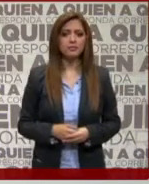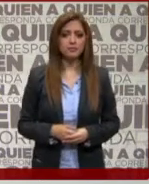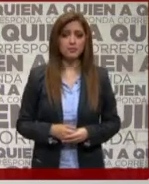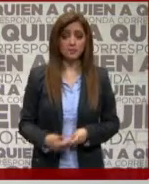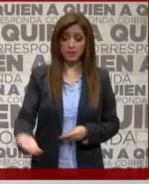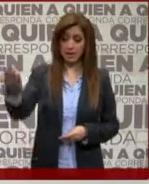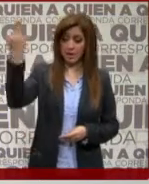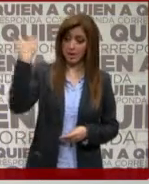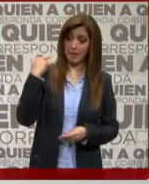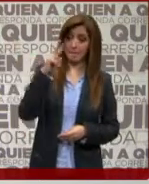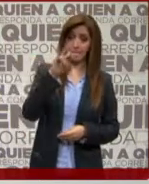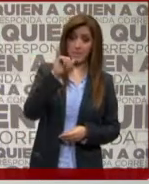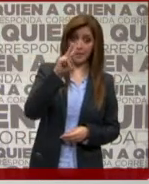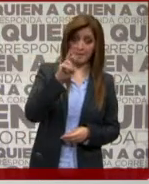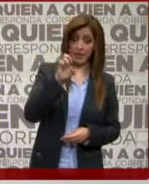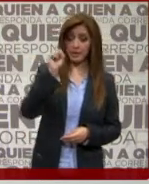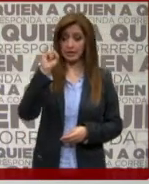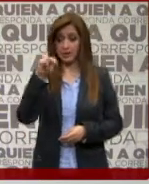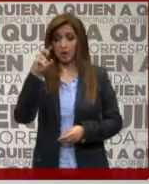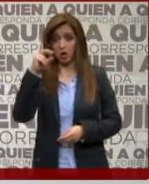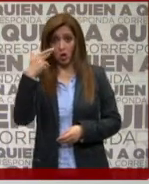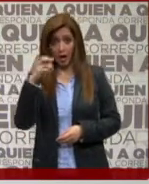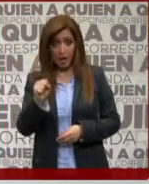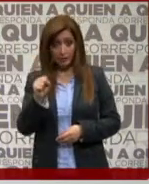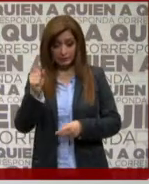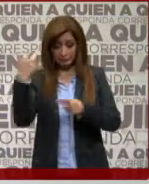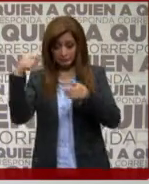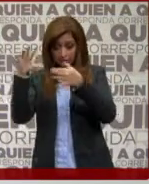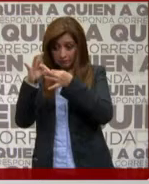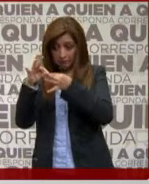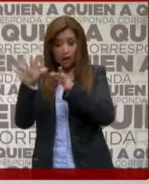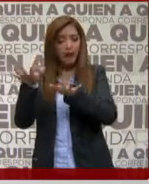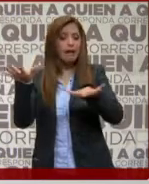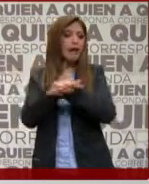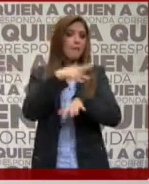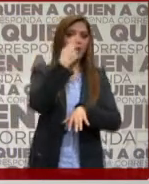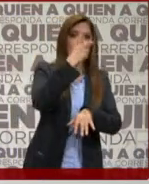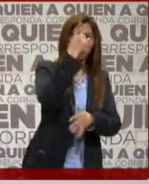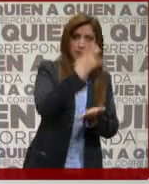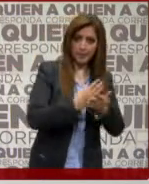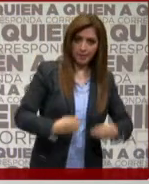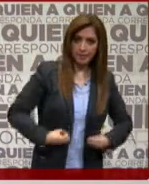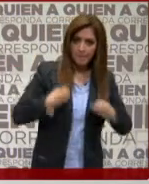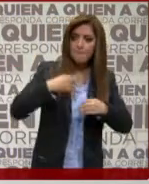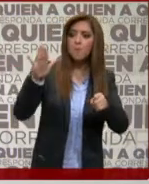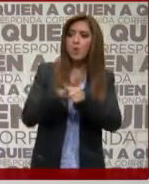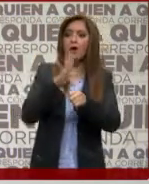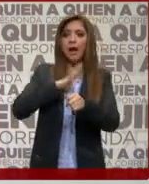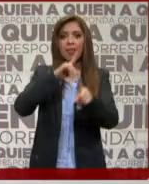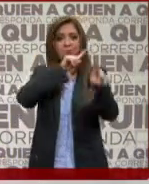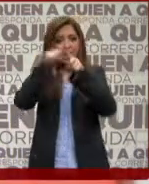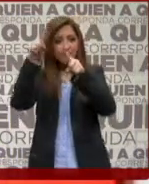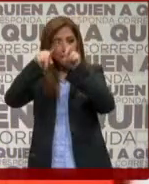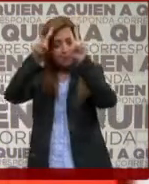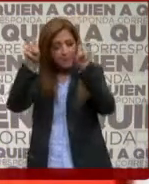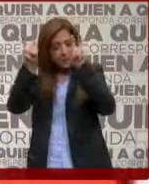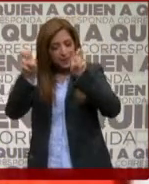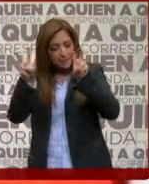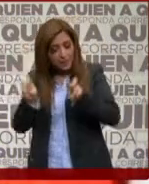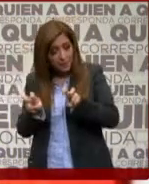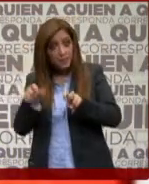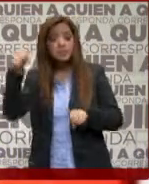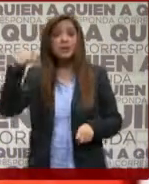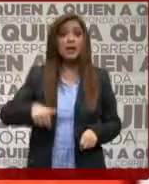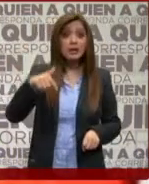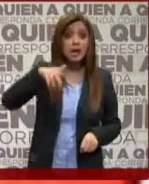que eres vive porque se amplía en su concepto es el origen y el nacimiento de la propia fundación azteca es uno de los